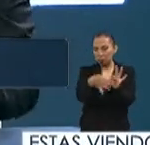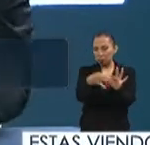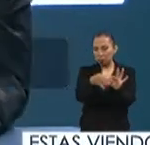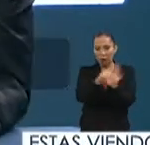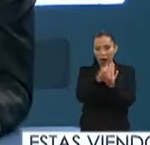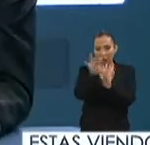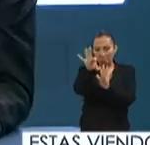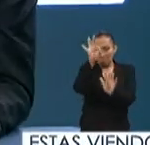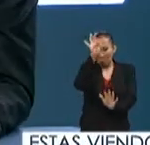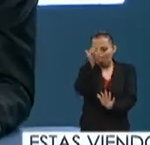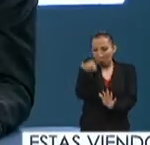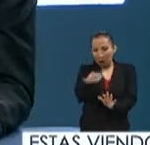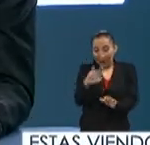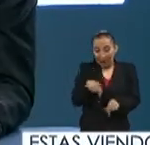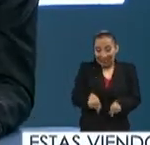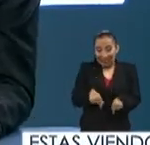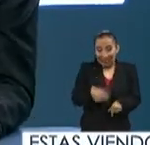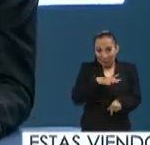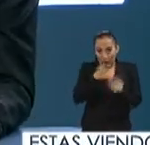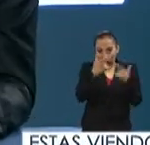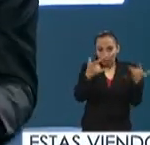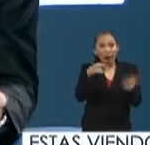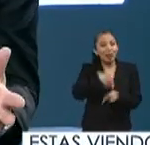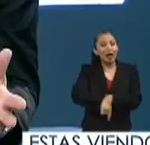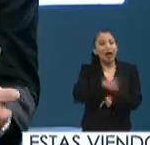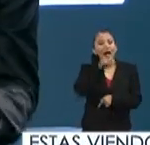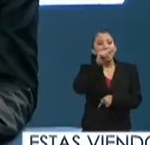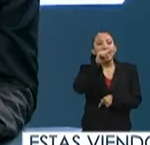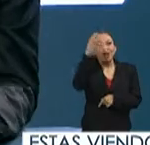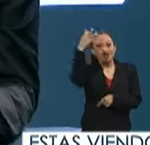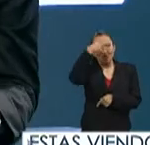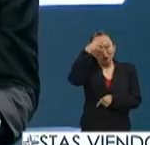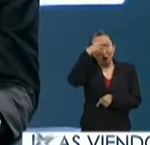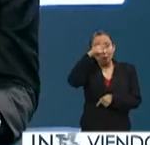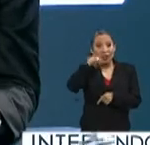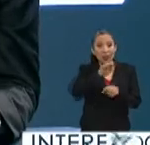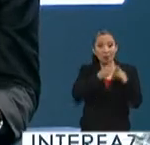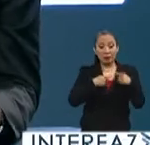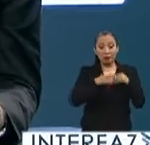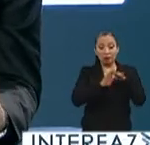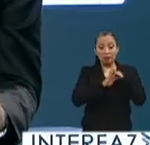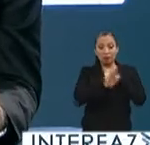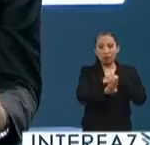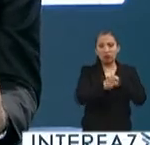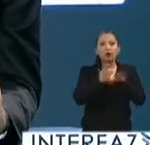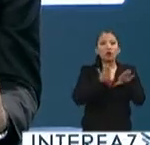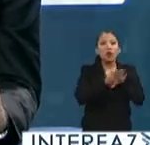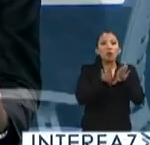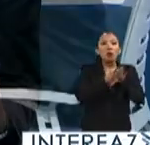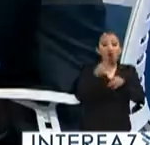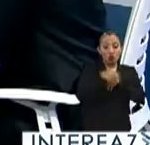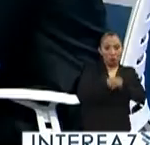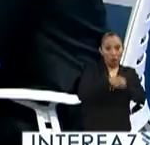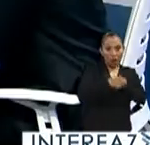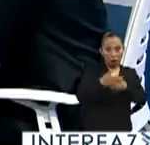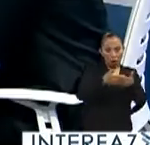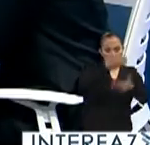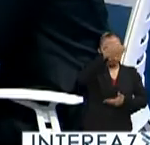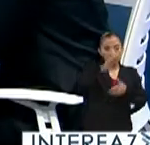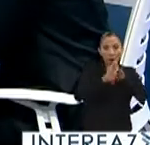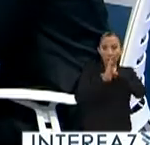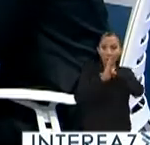de cosas que nos afectan están acá. Hay una historia, por ejemplo, de Donald Trump y la inmigración, cómo eventualmente datos estadísticos